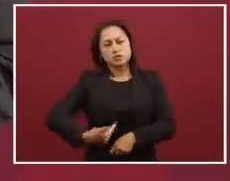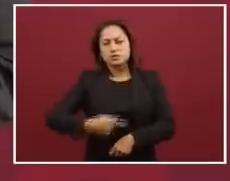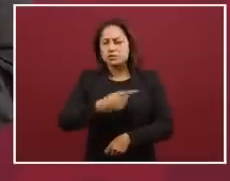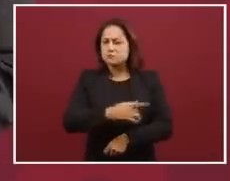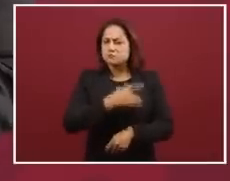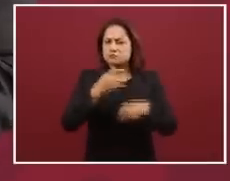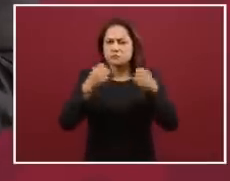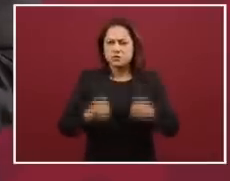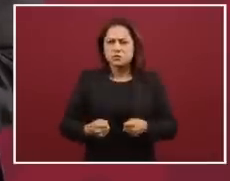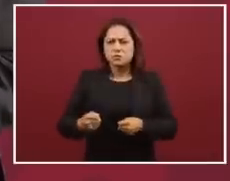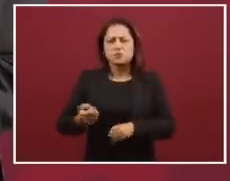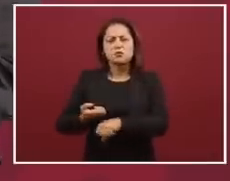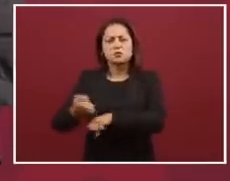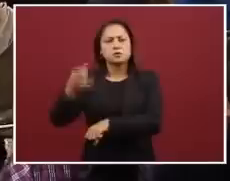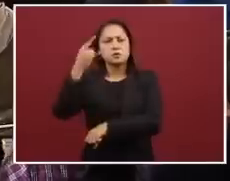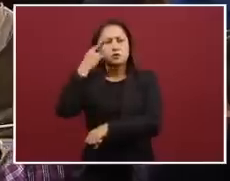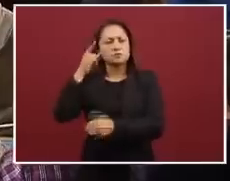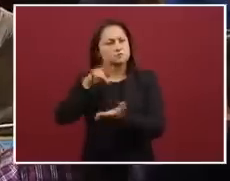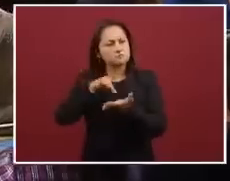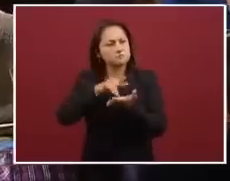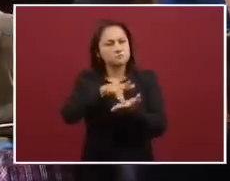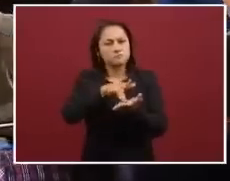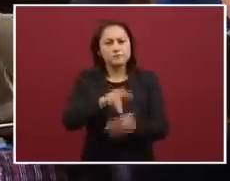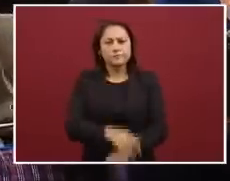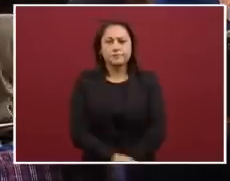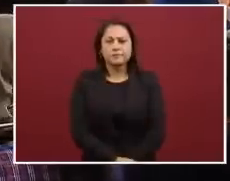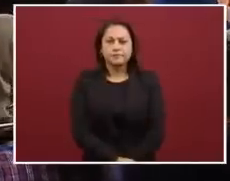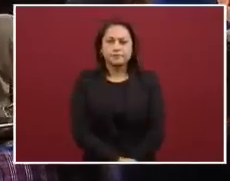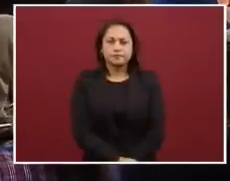gobierno del estado de Campeche.